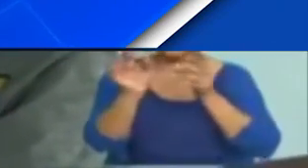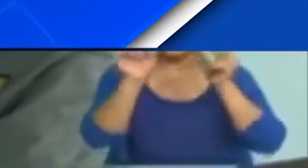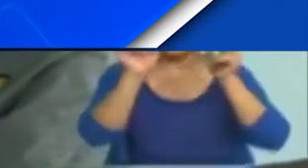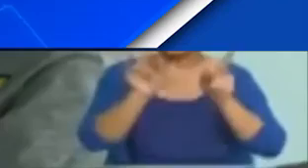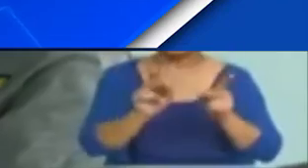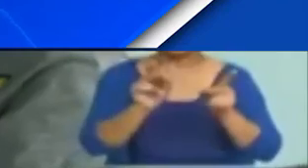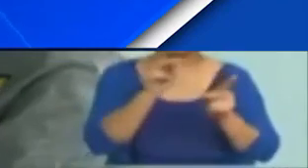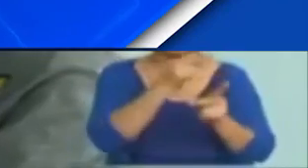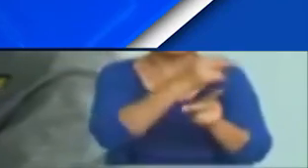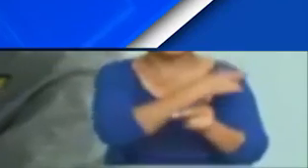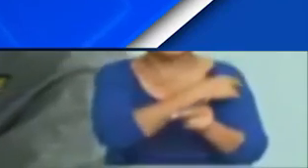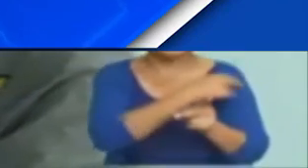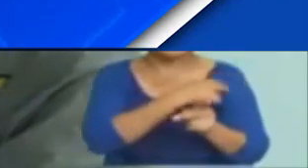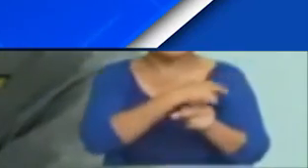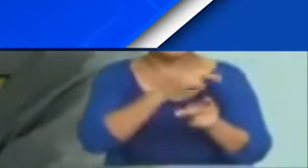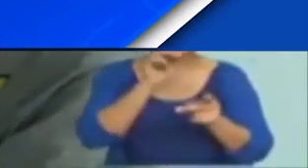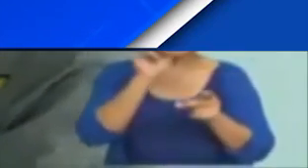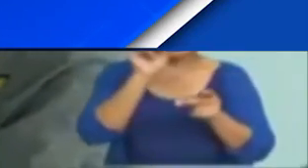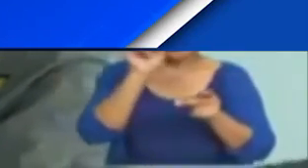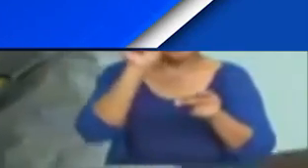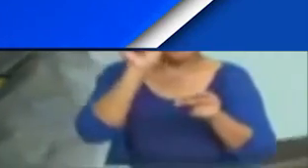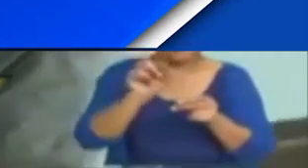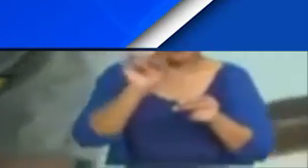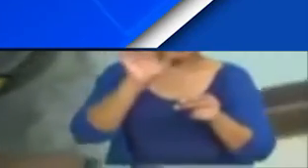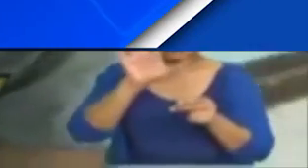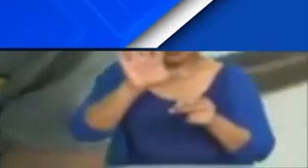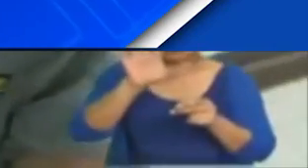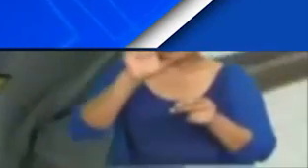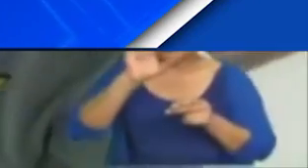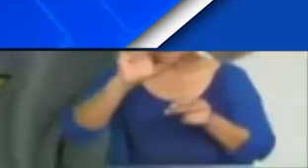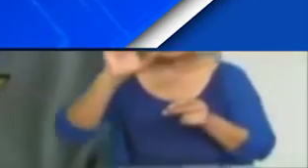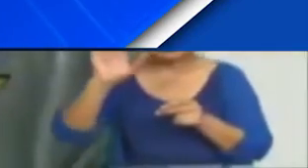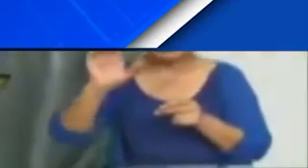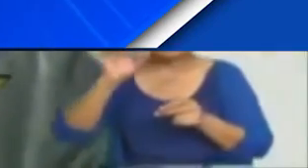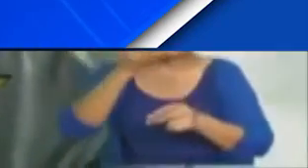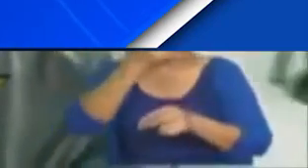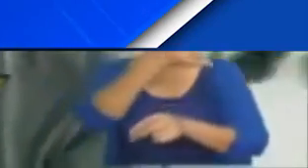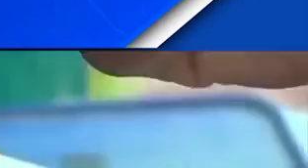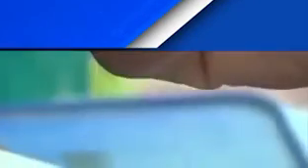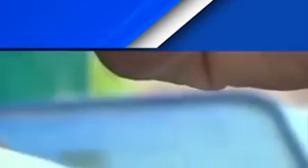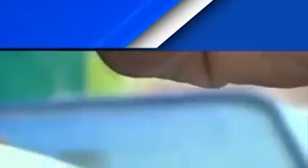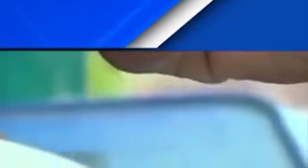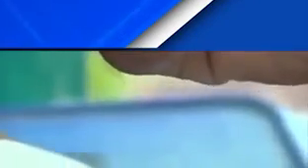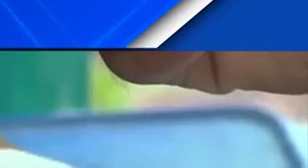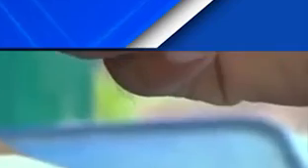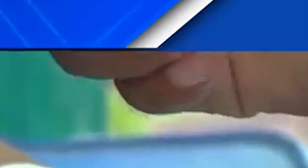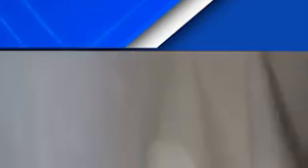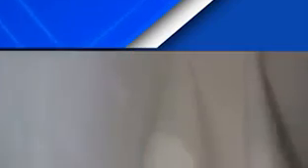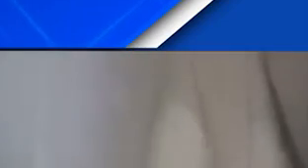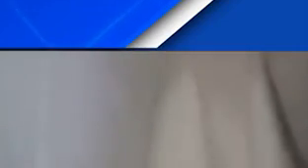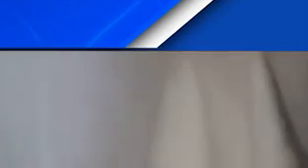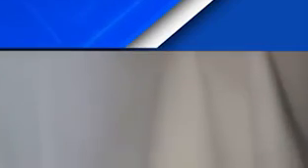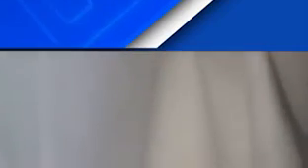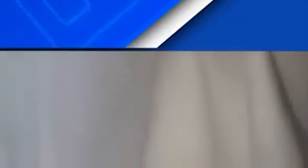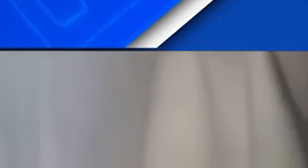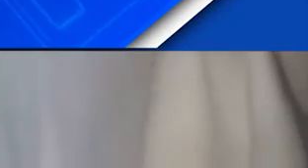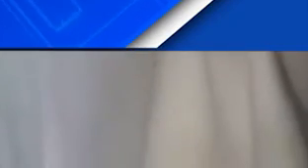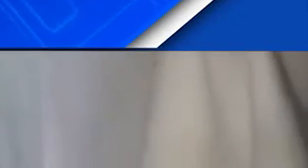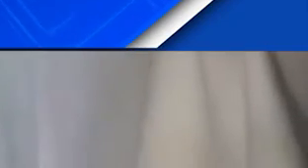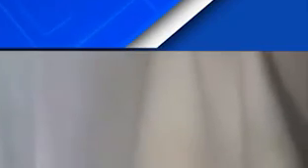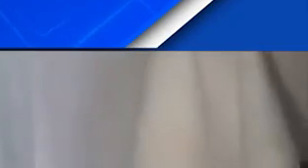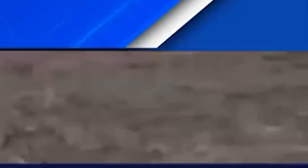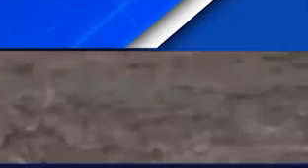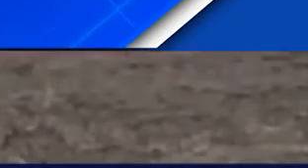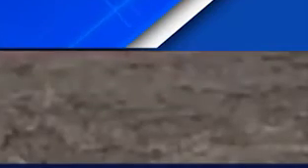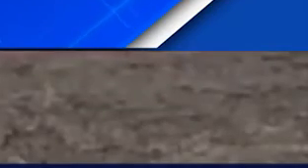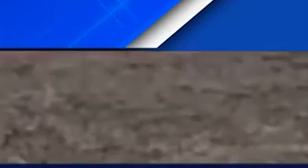Murillo, hizo un llamado a continuar cuidándose, ya que asegura que la vacunación es solo una parte de las medidas que se deben tomar contra